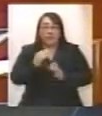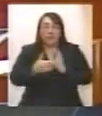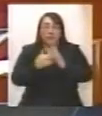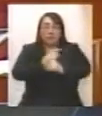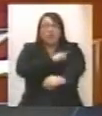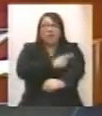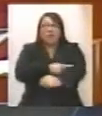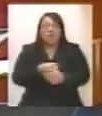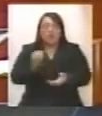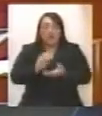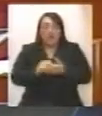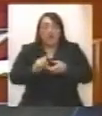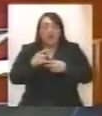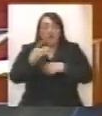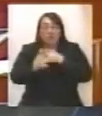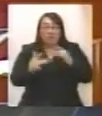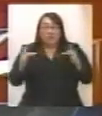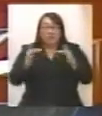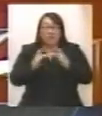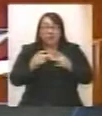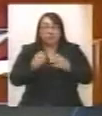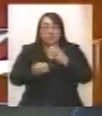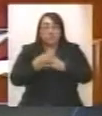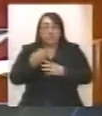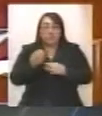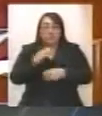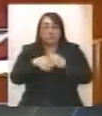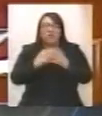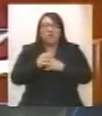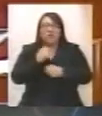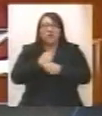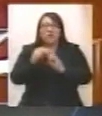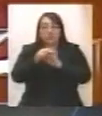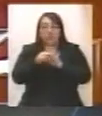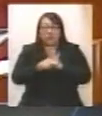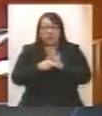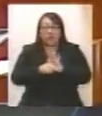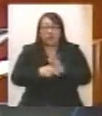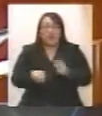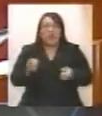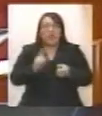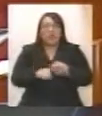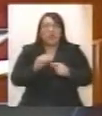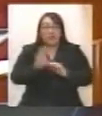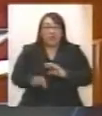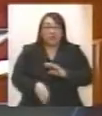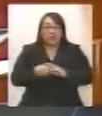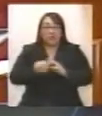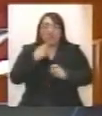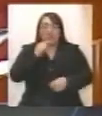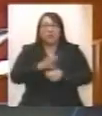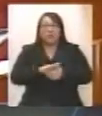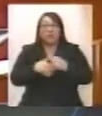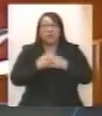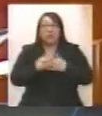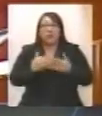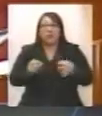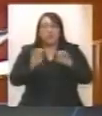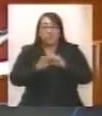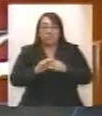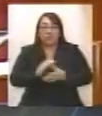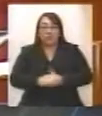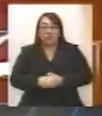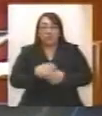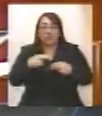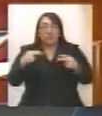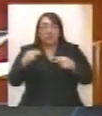van desde el perfeccionamiento y modernización de los marcos normativos hasta la adjudicación y compromiso de recursos en